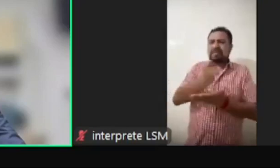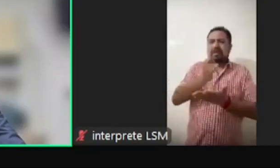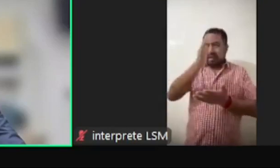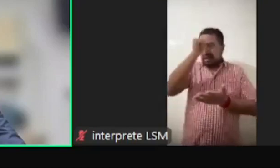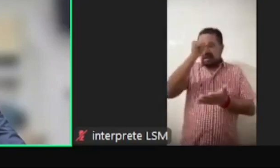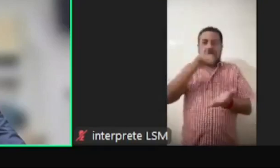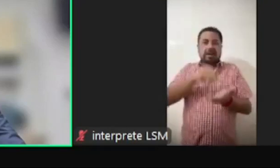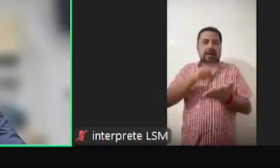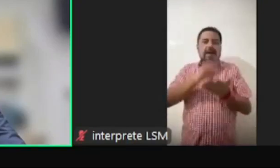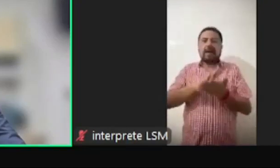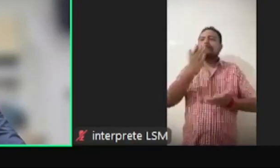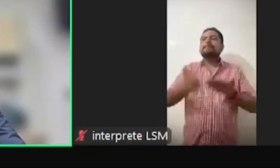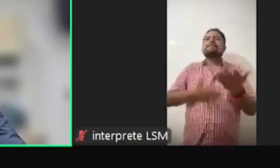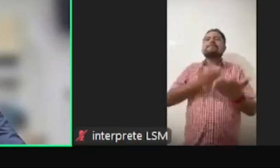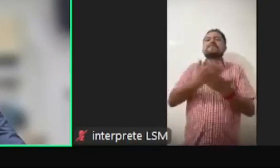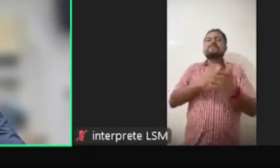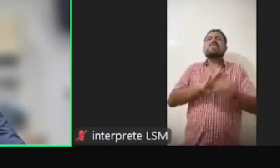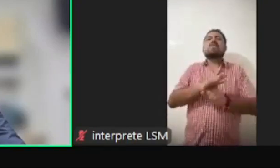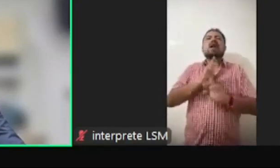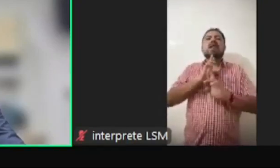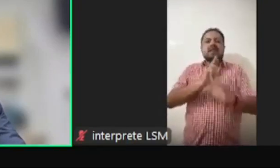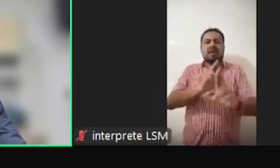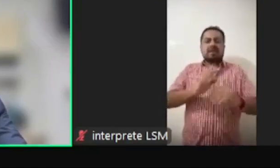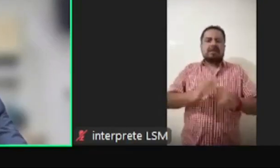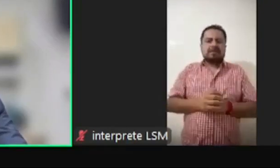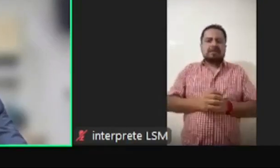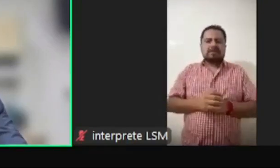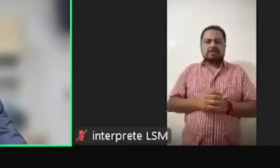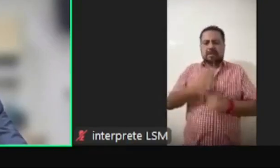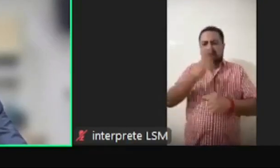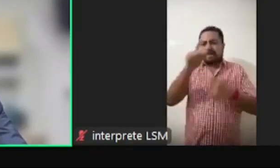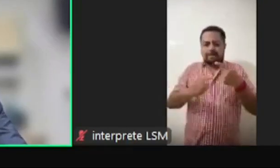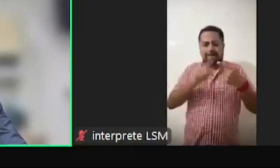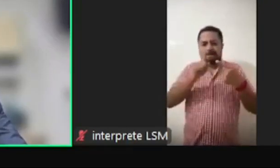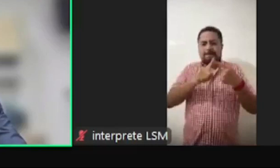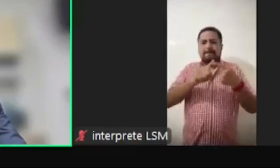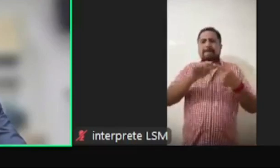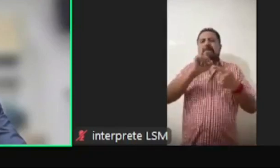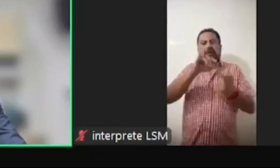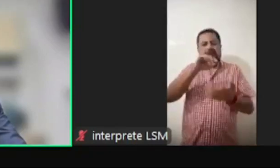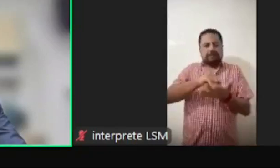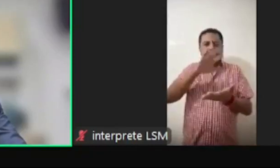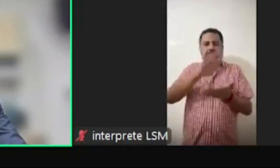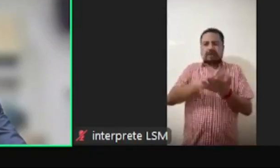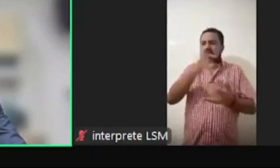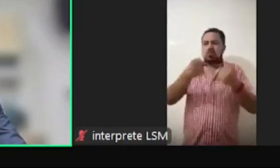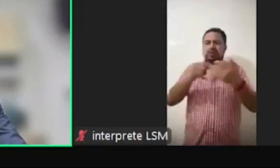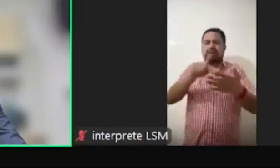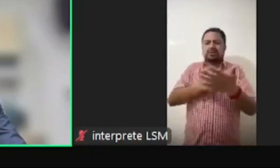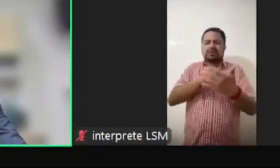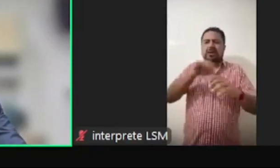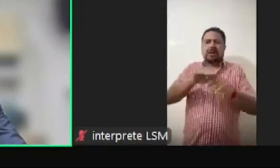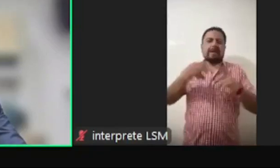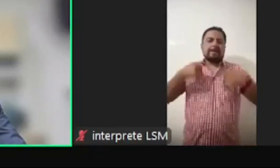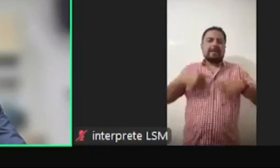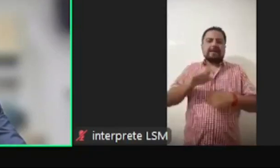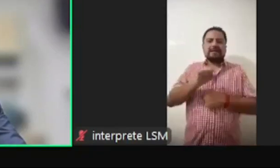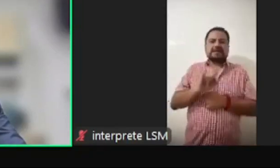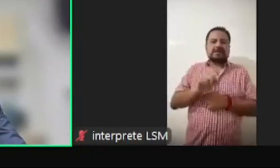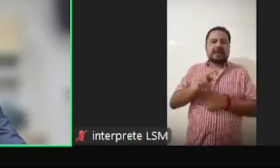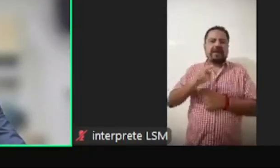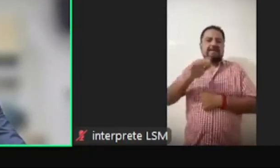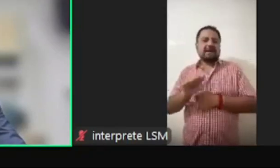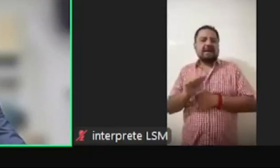con lo anterior, se proponen los siguientes puntos resolutivos. Primero, se declara fundado el juicio electoral ciudadano promovido por Silvia Alemán Mundo en términos